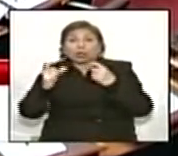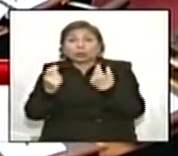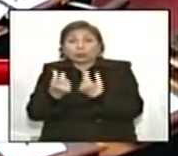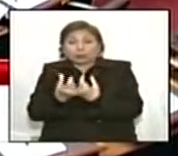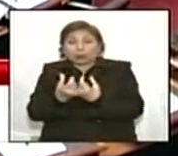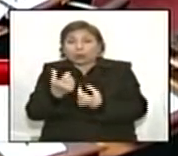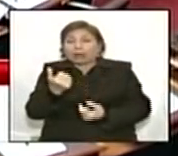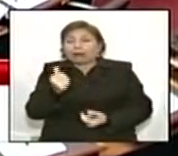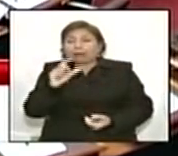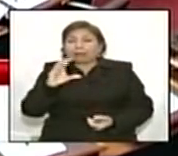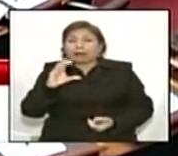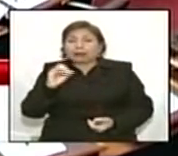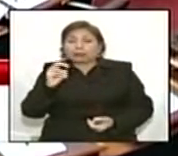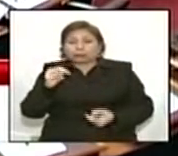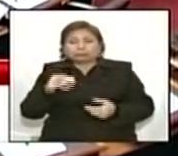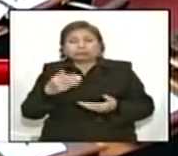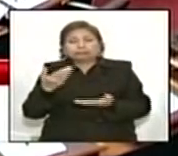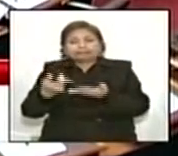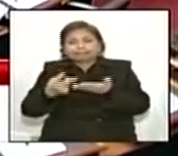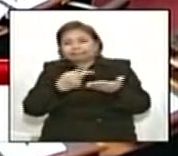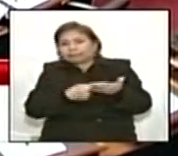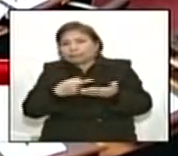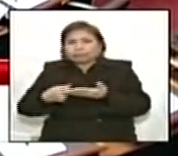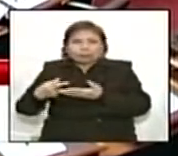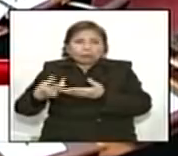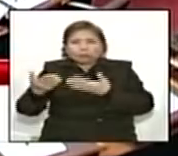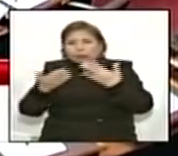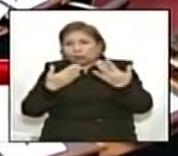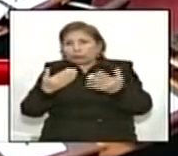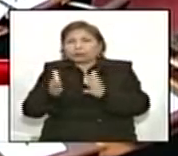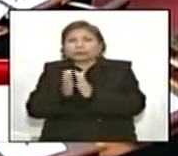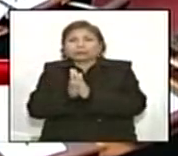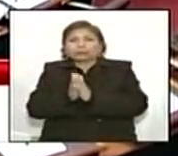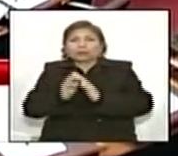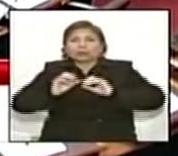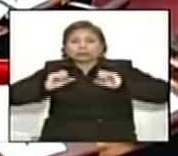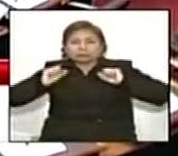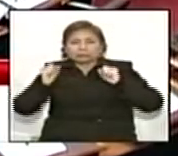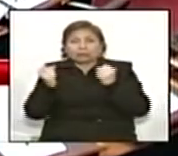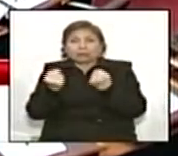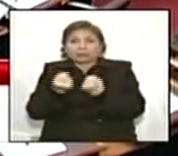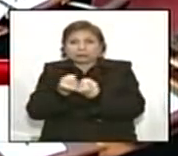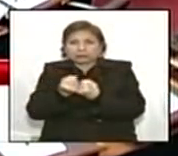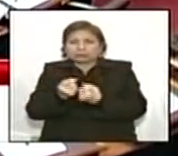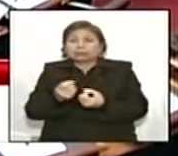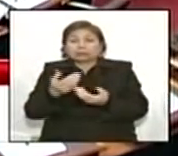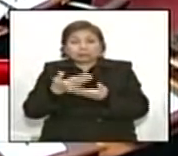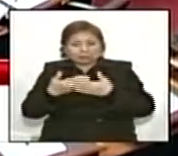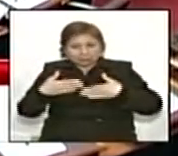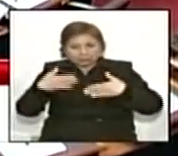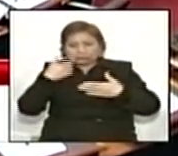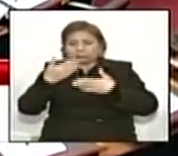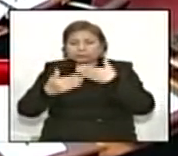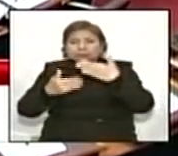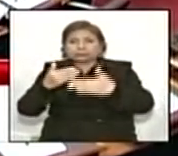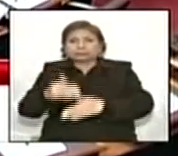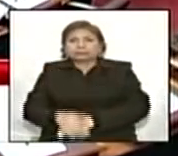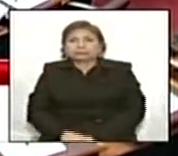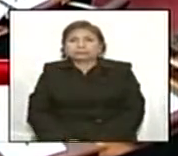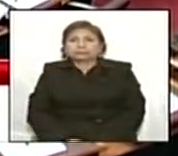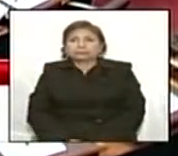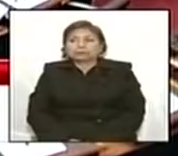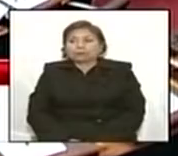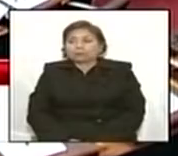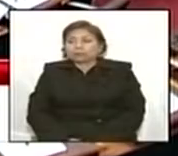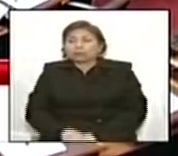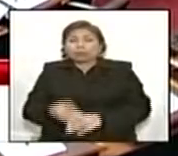gobernar. Sobre todo porque si el Congreso tiene los votos y vamos a ver cuánto desprestigia frente a la opinión pública un audio. Nosotros ya hemos